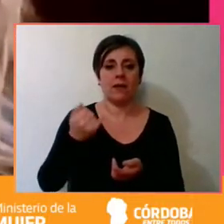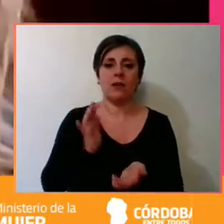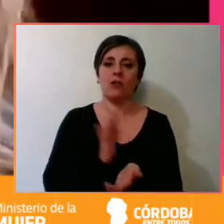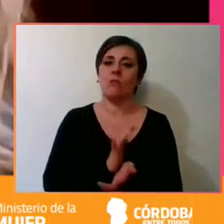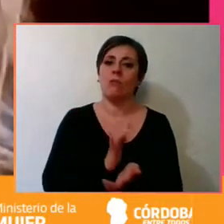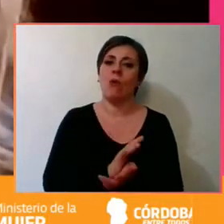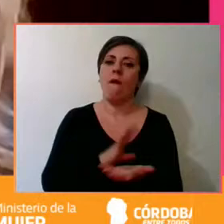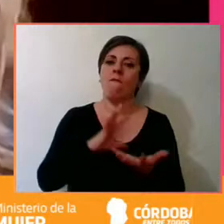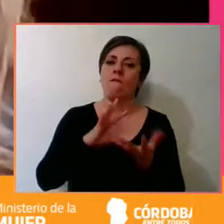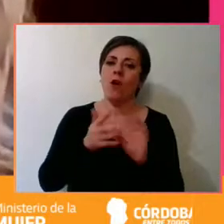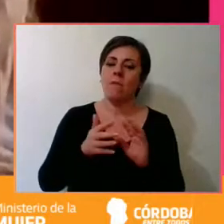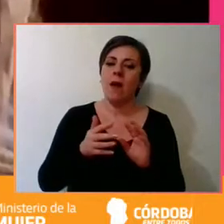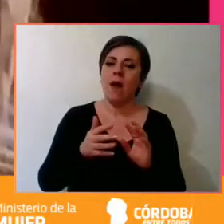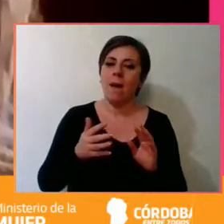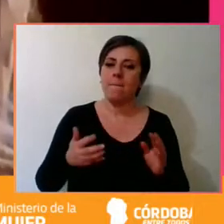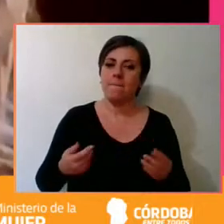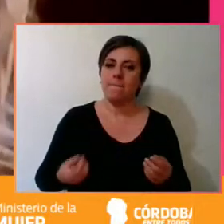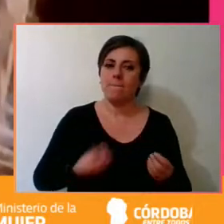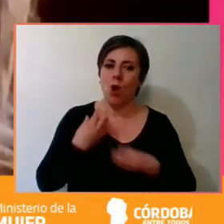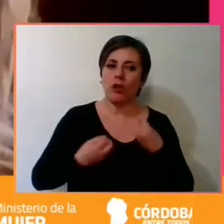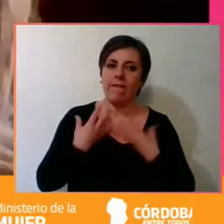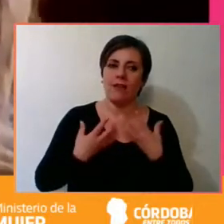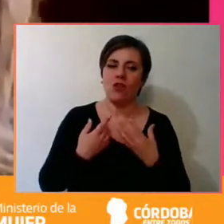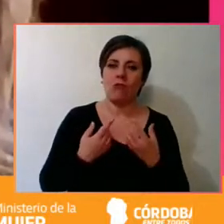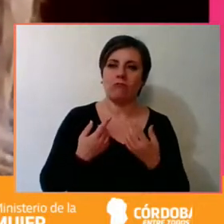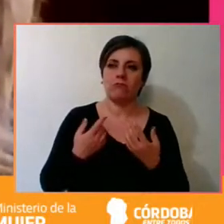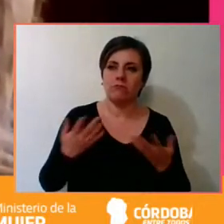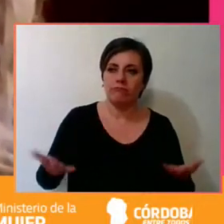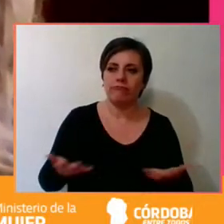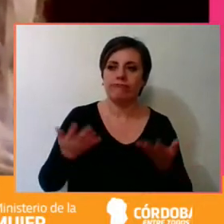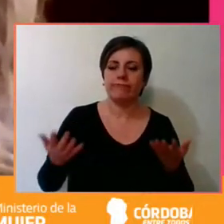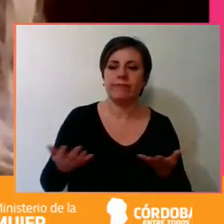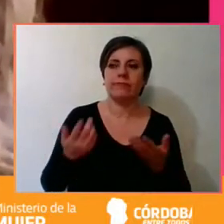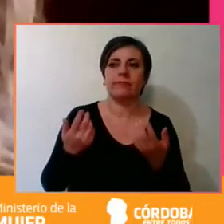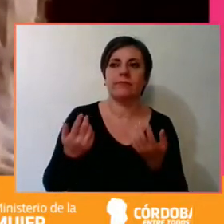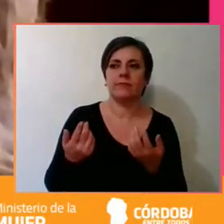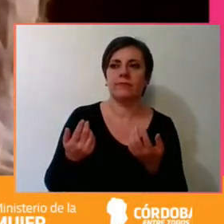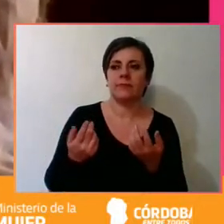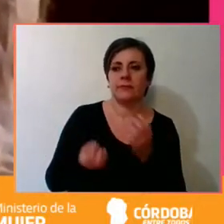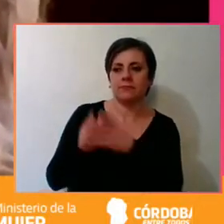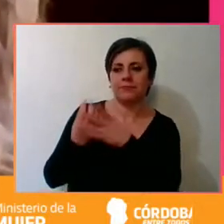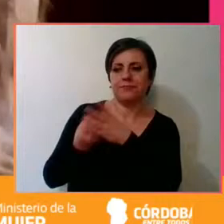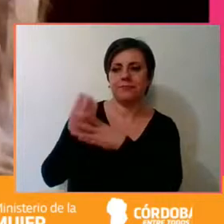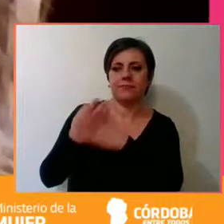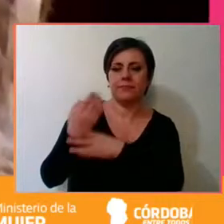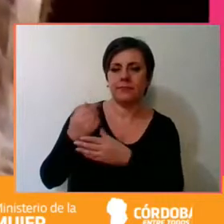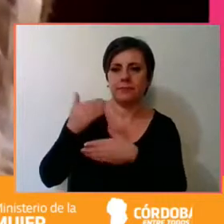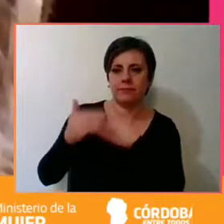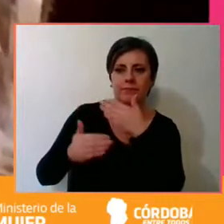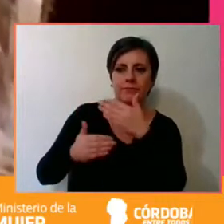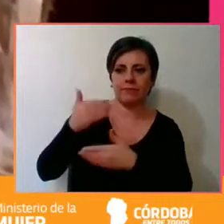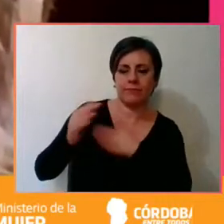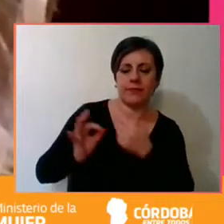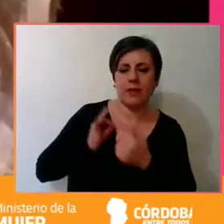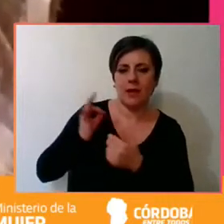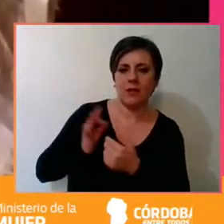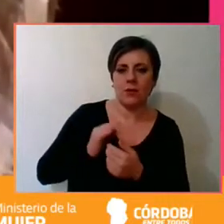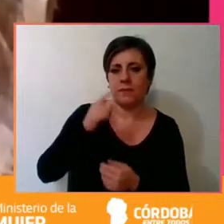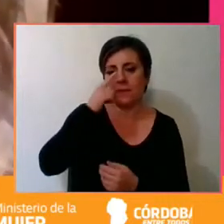de motivación y de iniciativas que se han venido haciendo a lo largo de los años. En